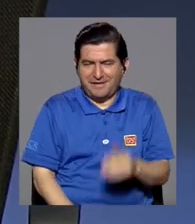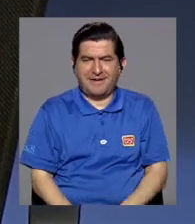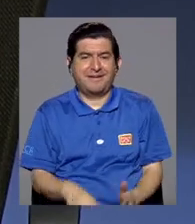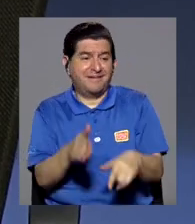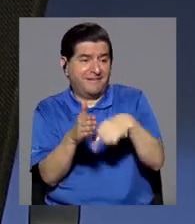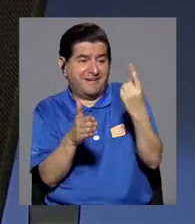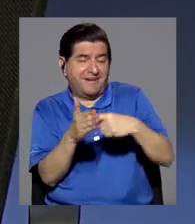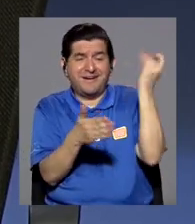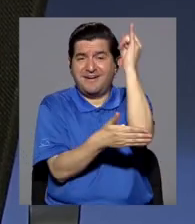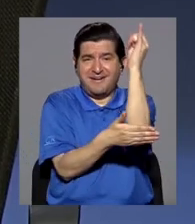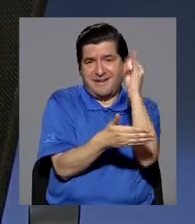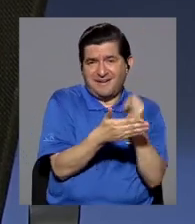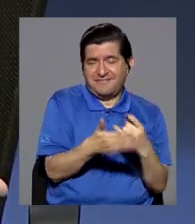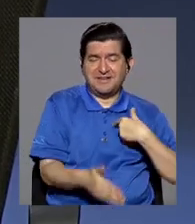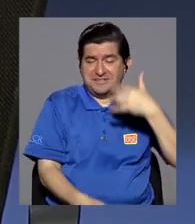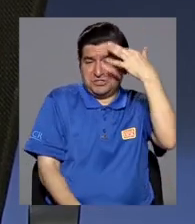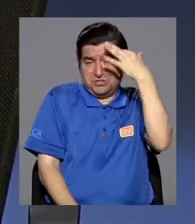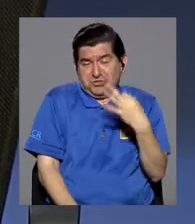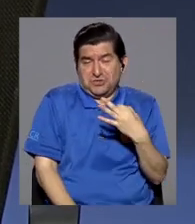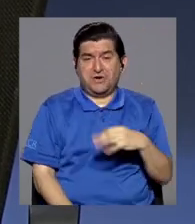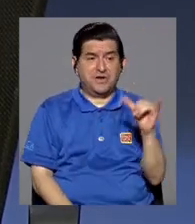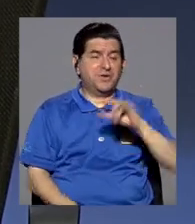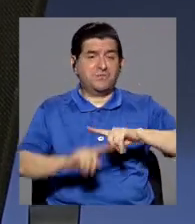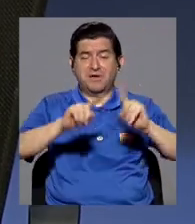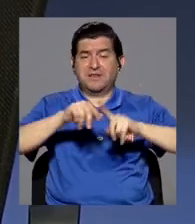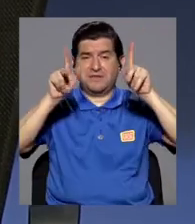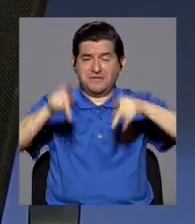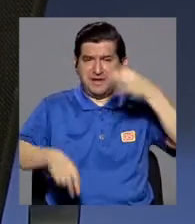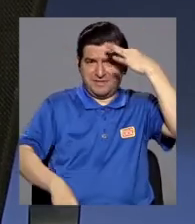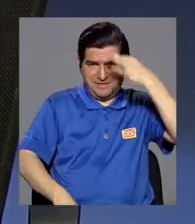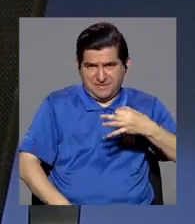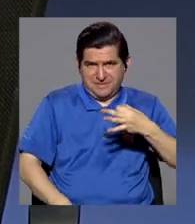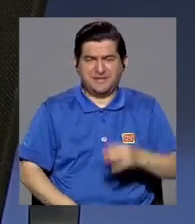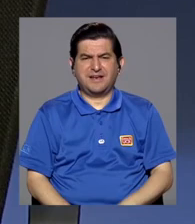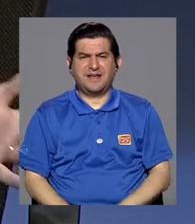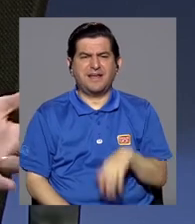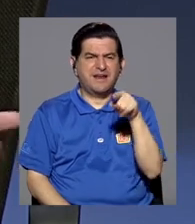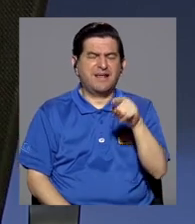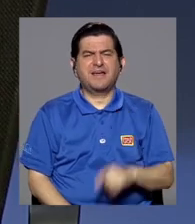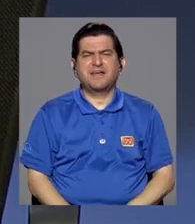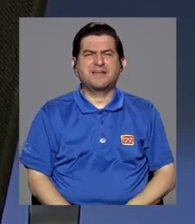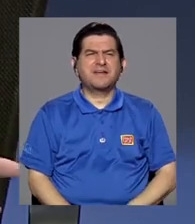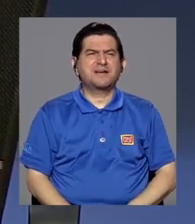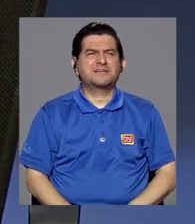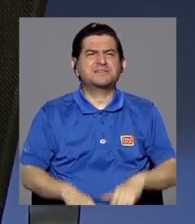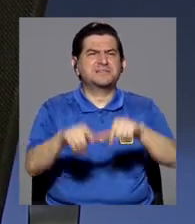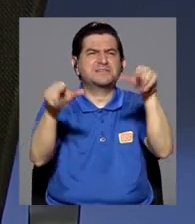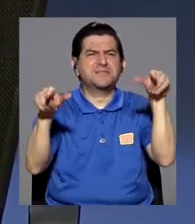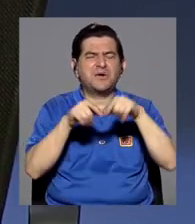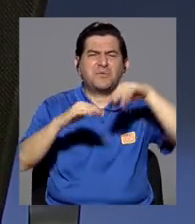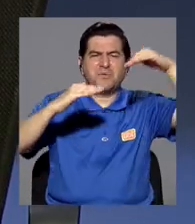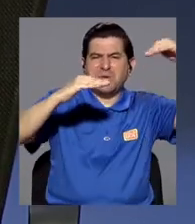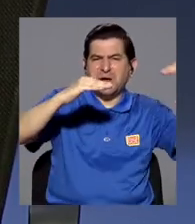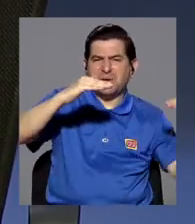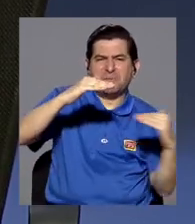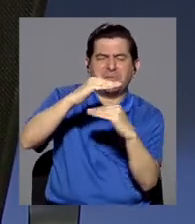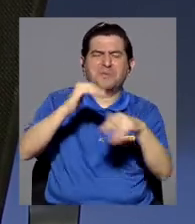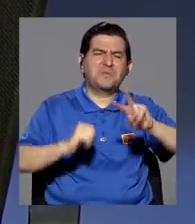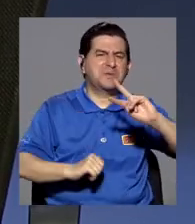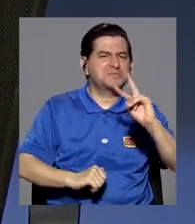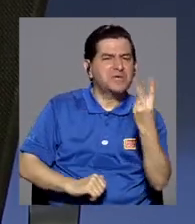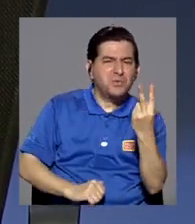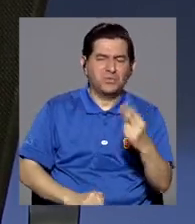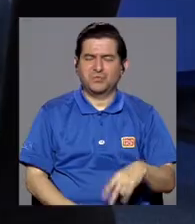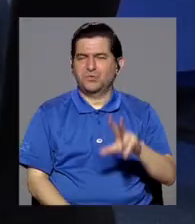muchas veces las artes me ha parecido a mí yo creo que muchas otras personas han estado colocadas como en un lugar secundario en estos temas